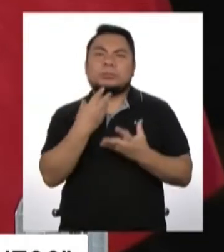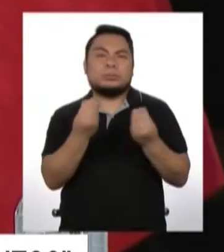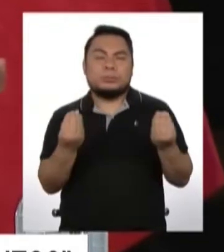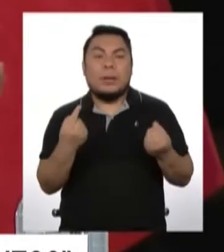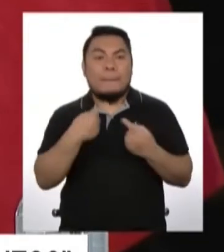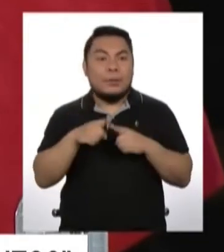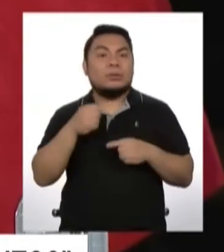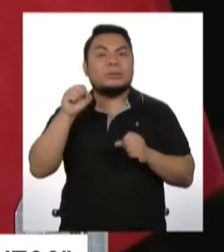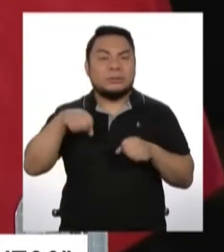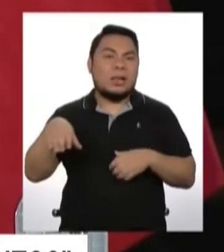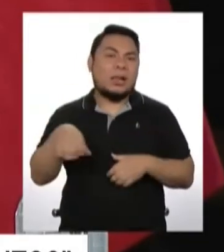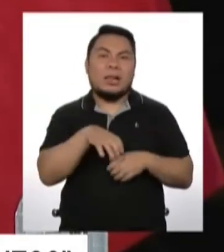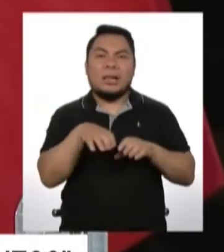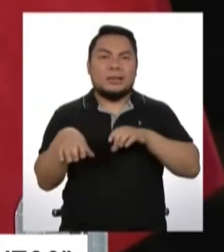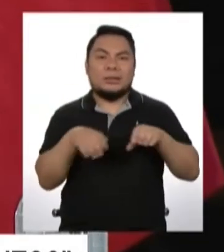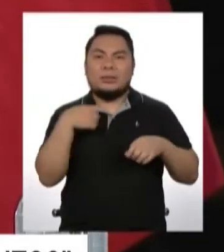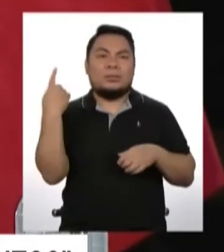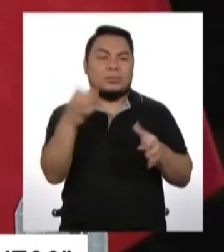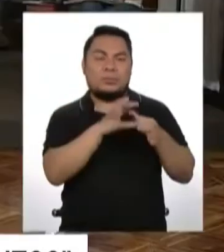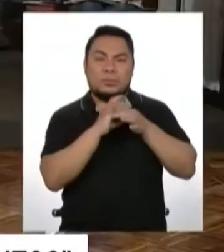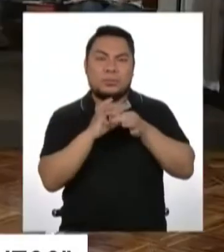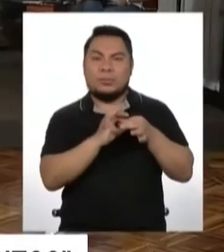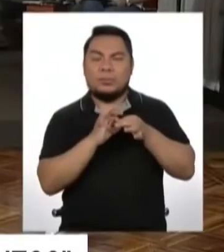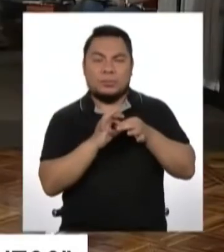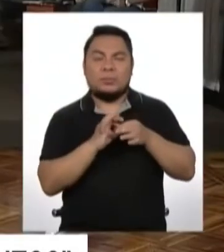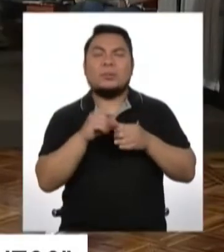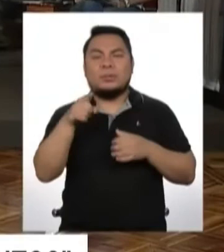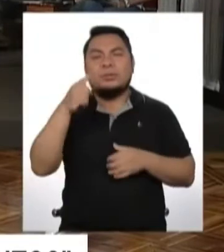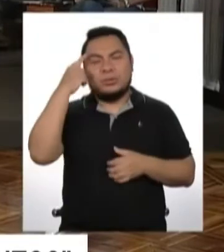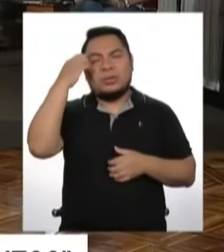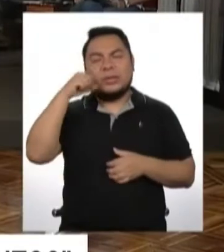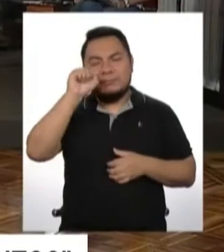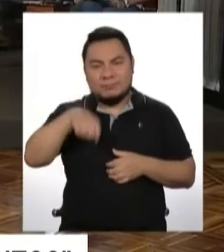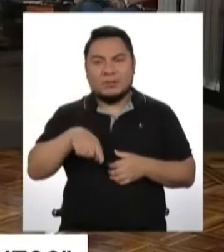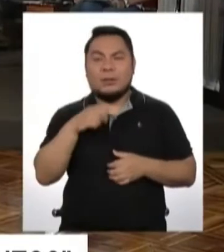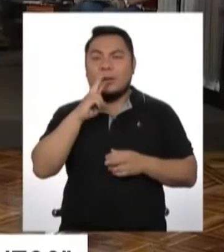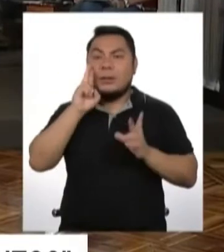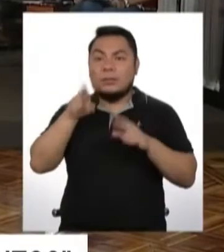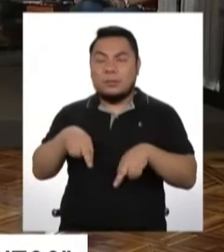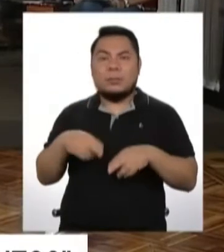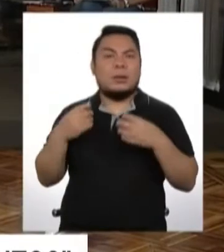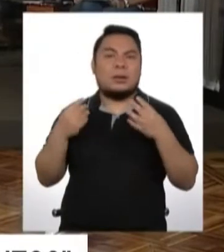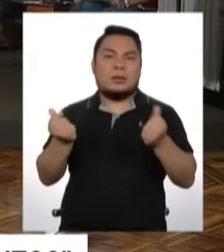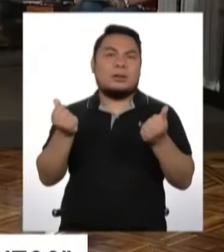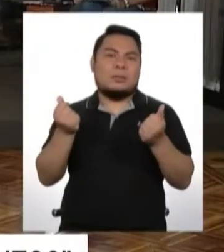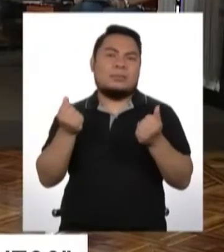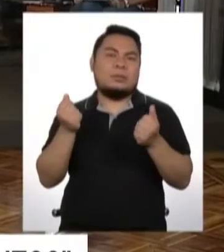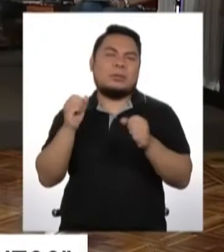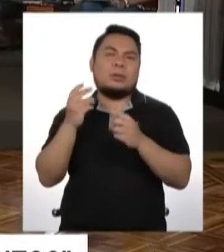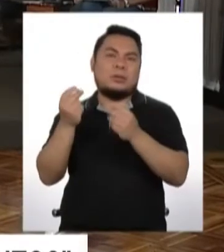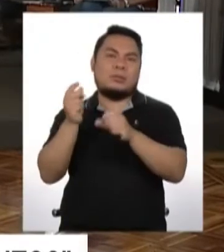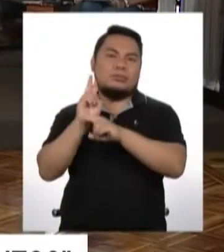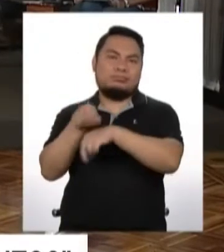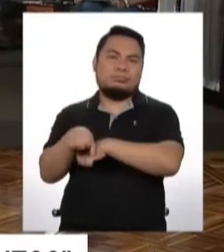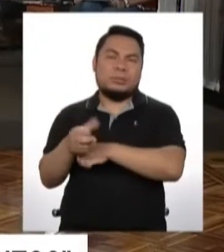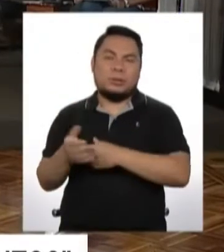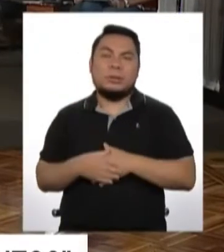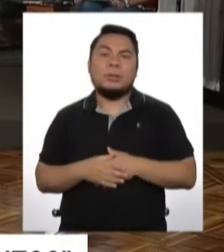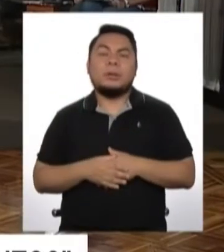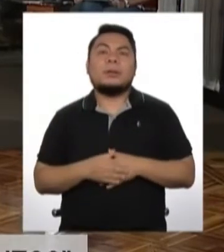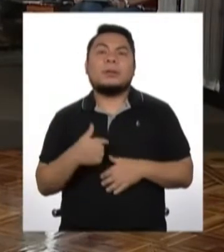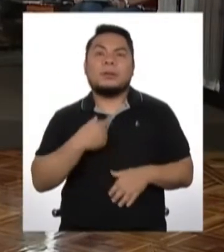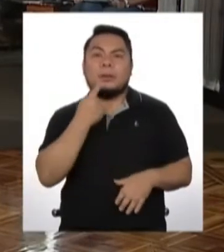hacemos de manera conjunta, tengan la seguridad que la respuesta va a ser mucho más satisfactoria. Yo dejo